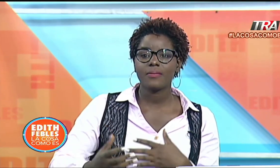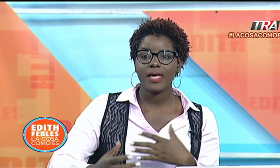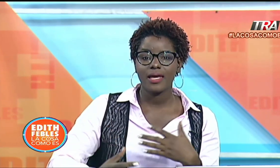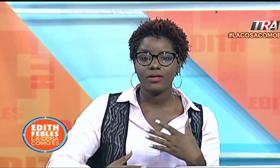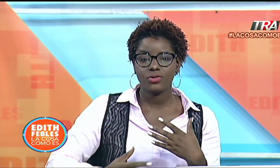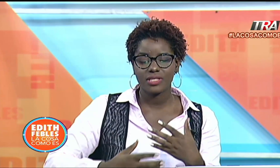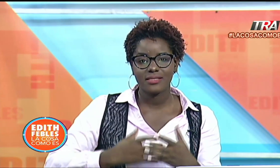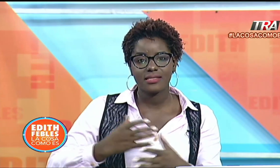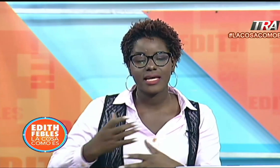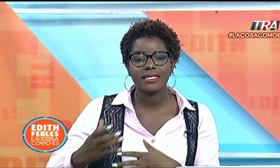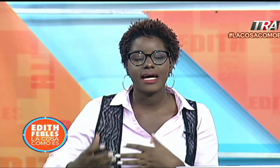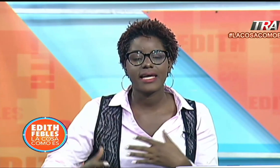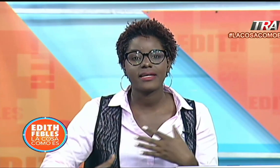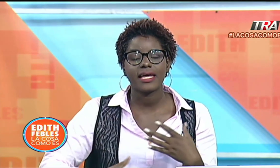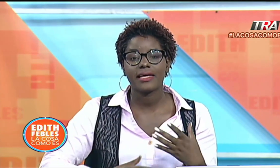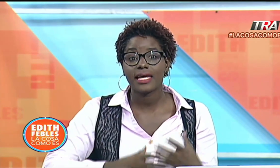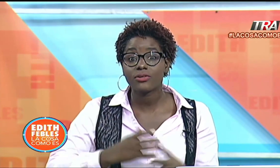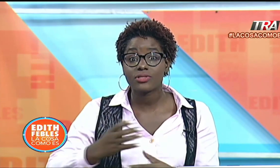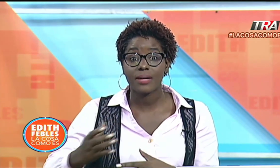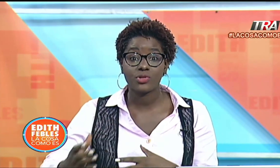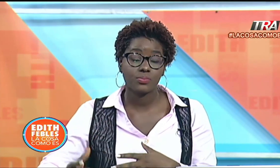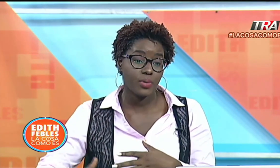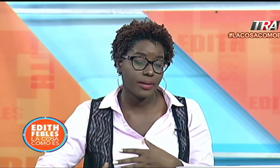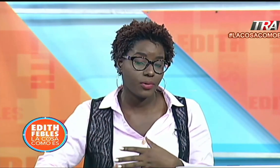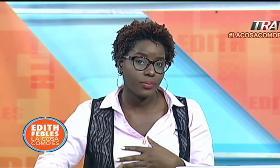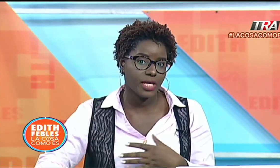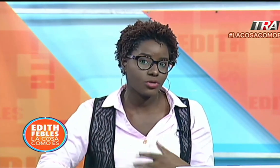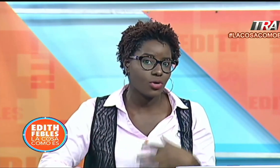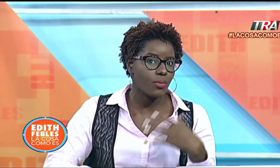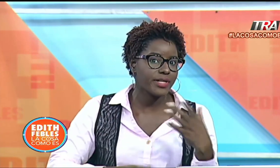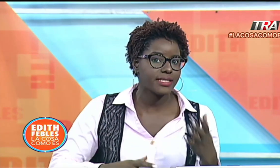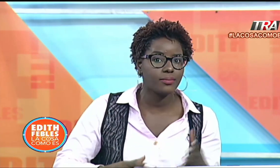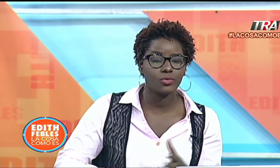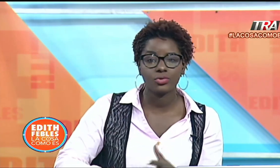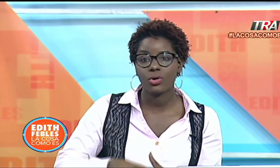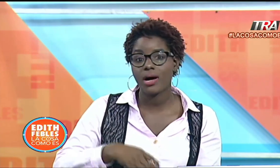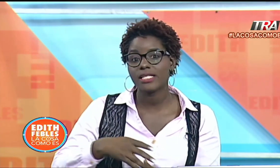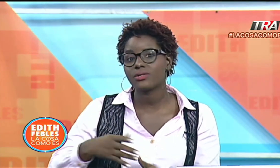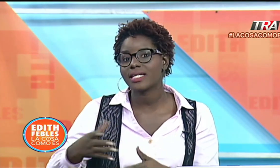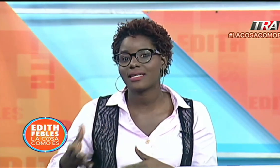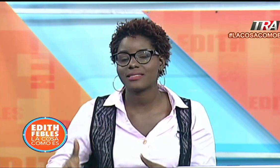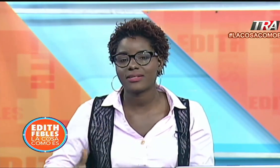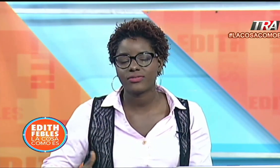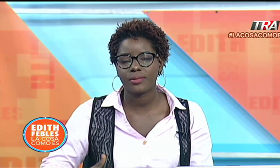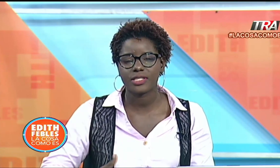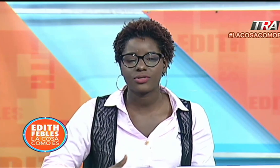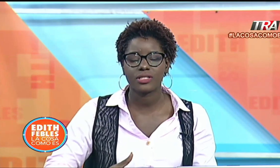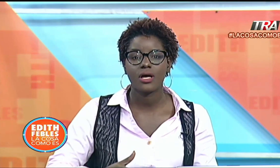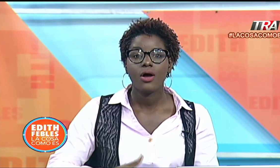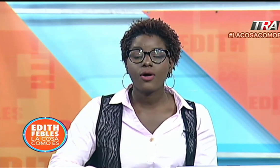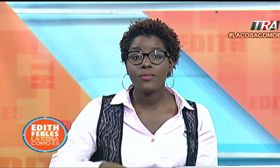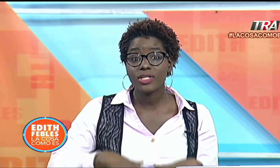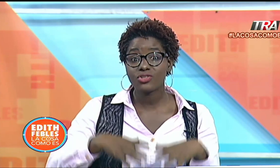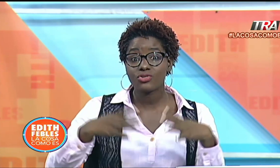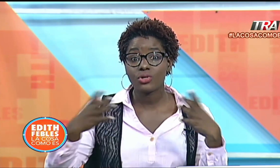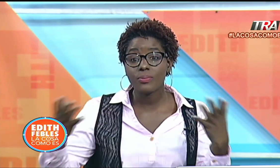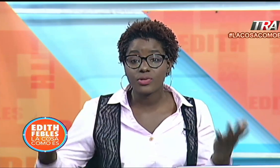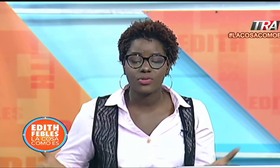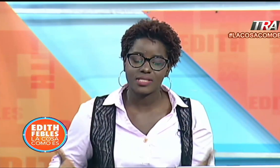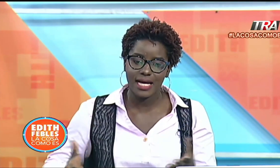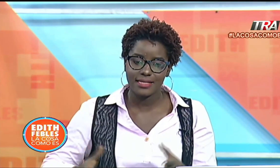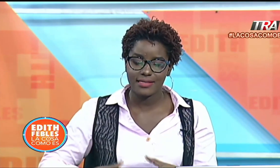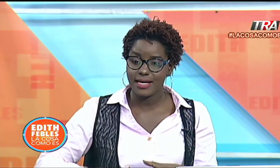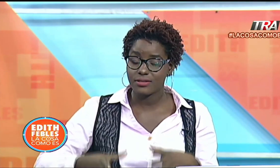también nos enseña en qué nos estamos envolviendo, cómo está el mundo, cuáles son esas transformaciones, cómo esos